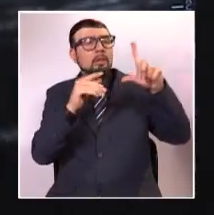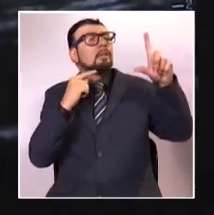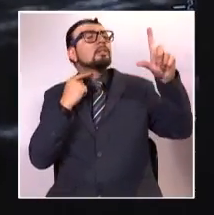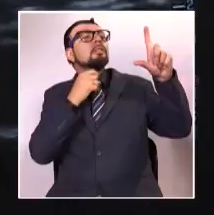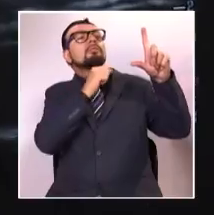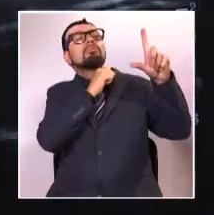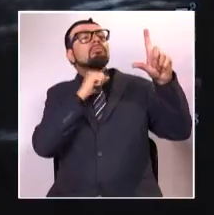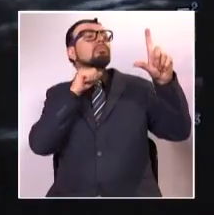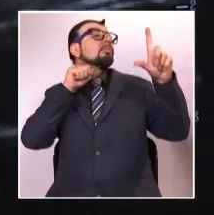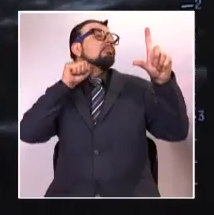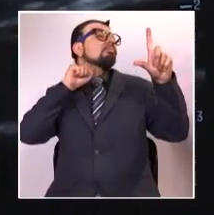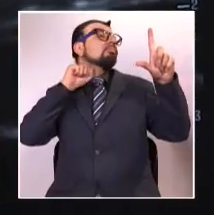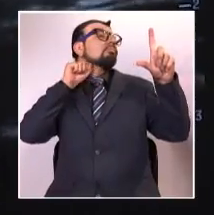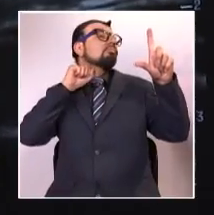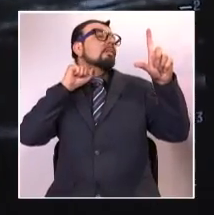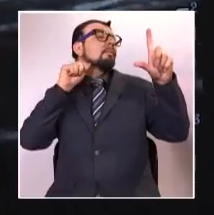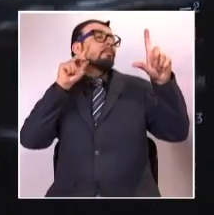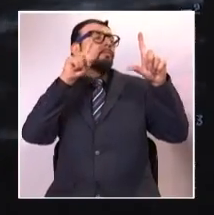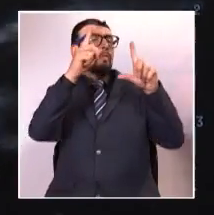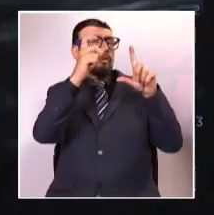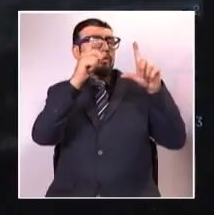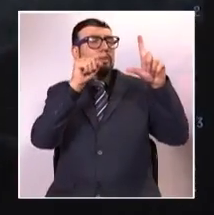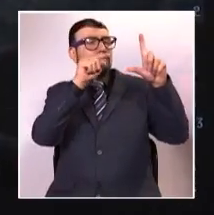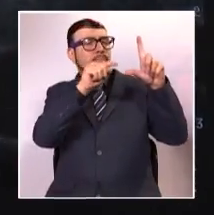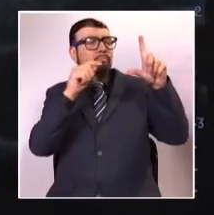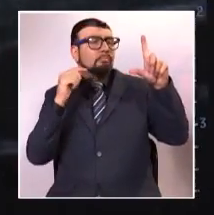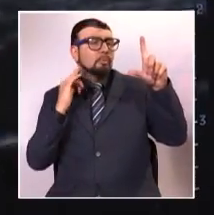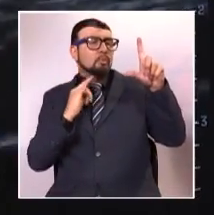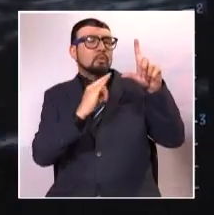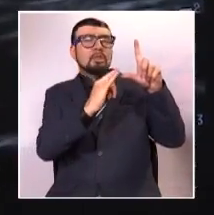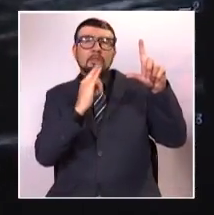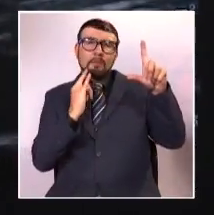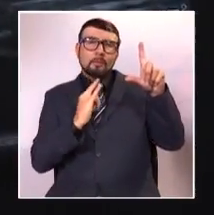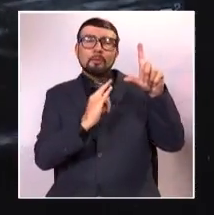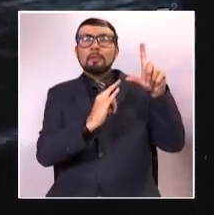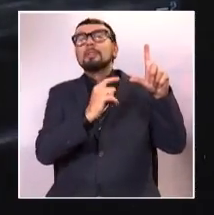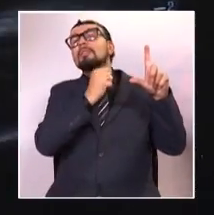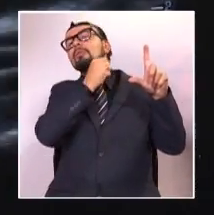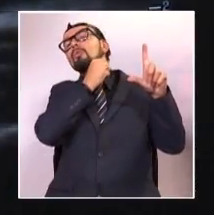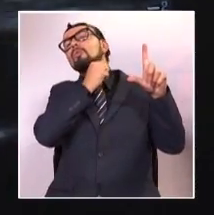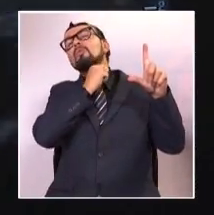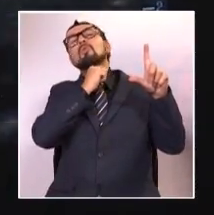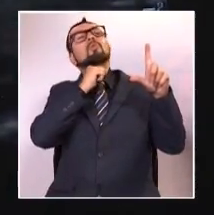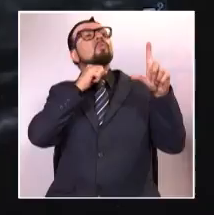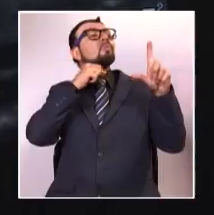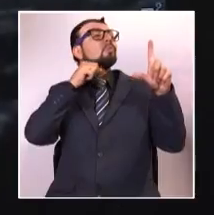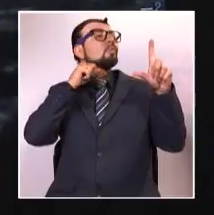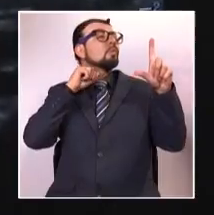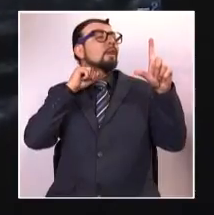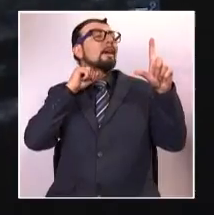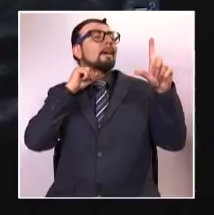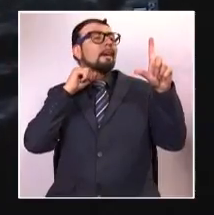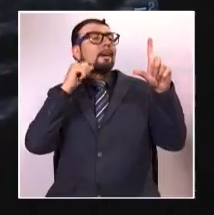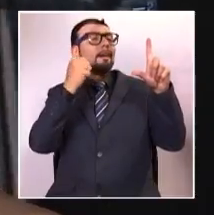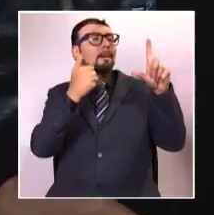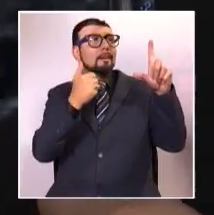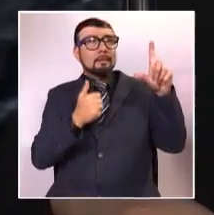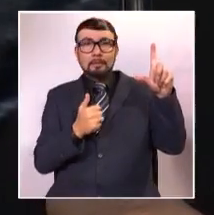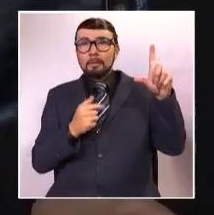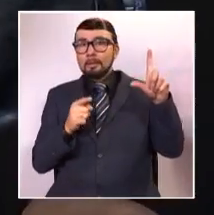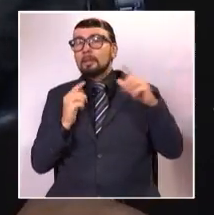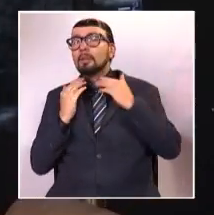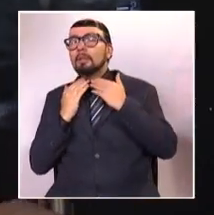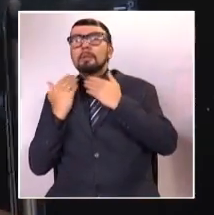la glándula, que sería esta de acá, la parte transversal de la glándula, y toda la parte, un corte de la